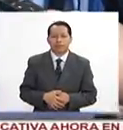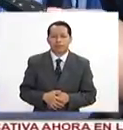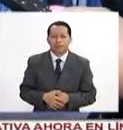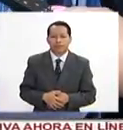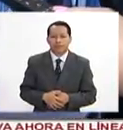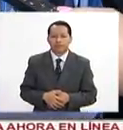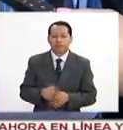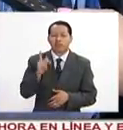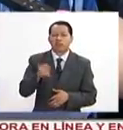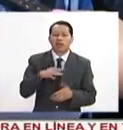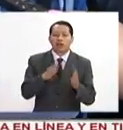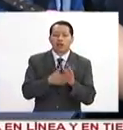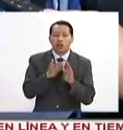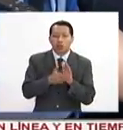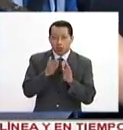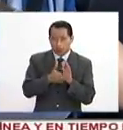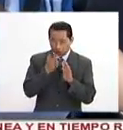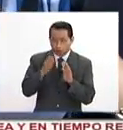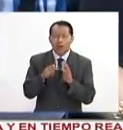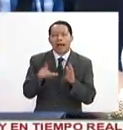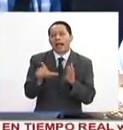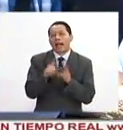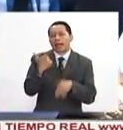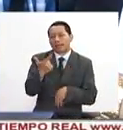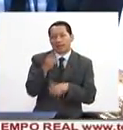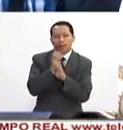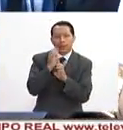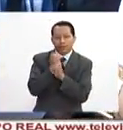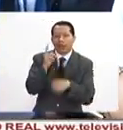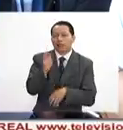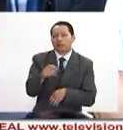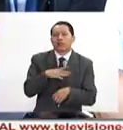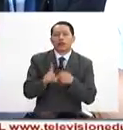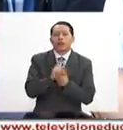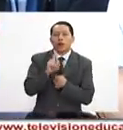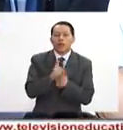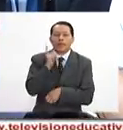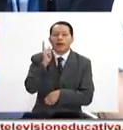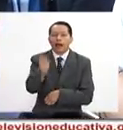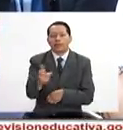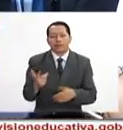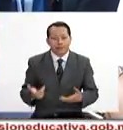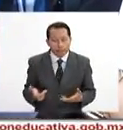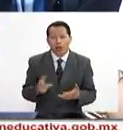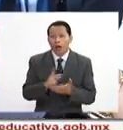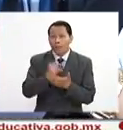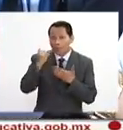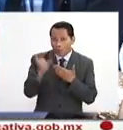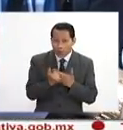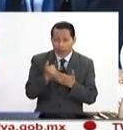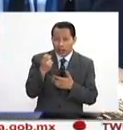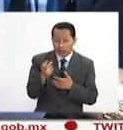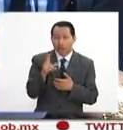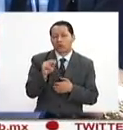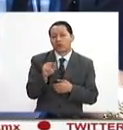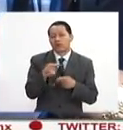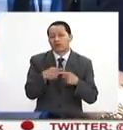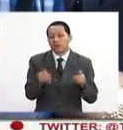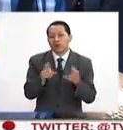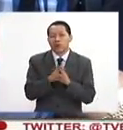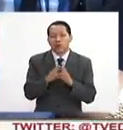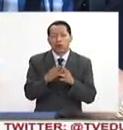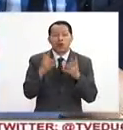En el caso de la construcción de la línea 7 del Metrobús, el problema fundamental no es el proyecto per se, sino que, como